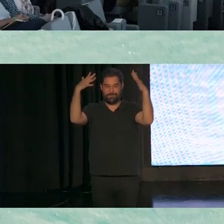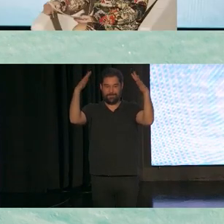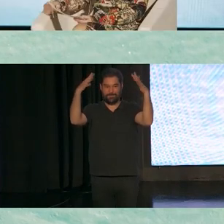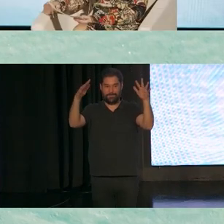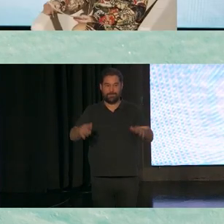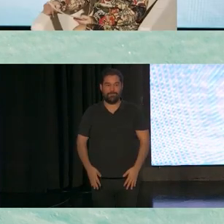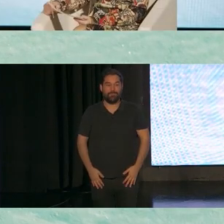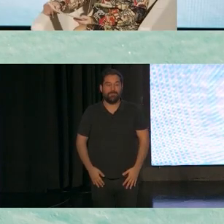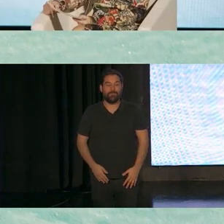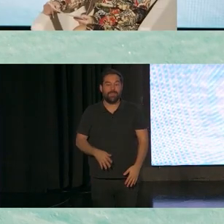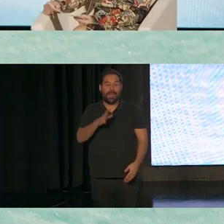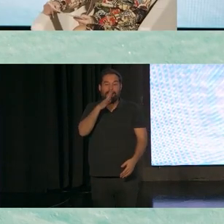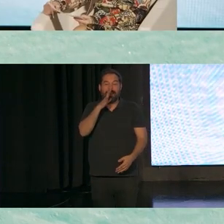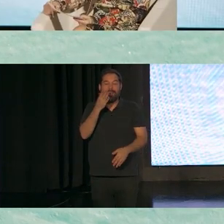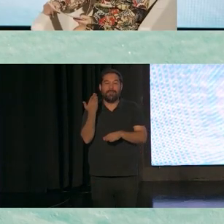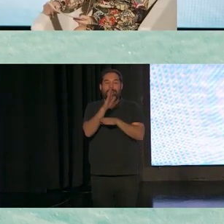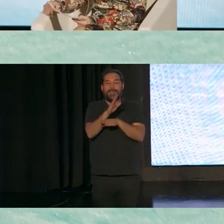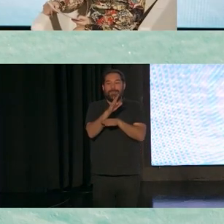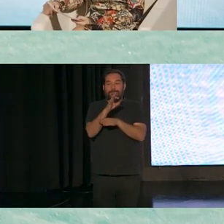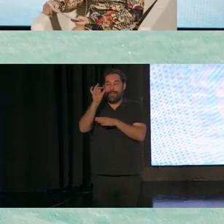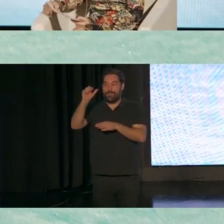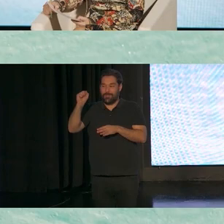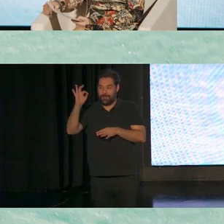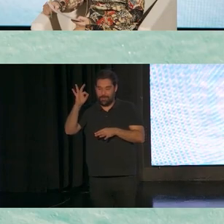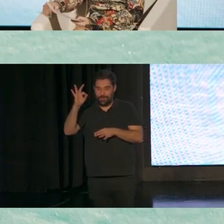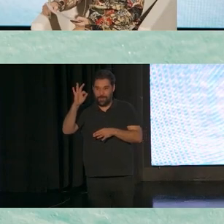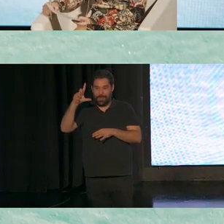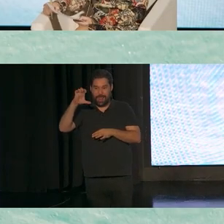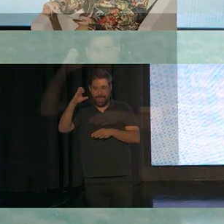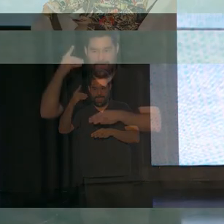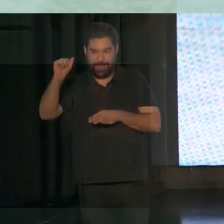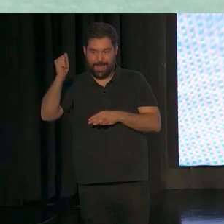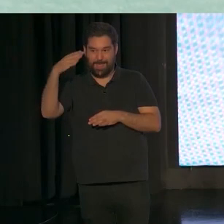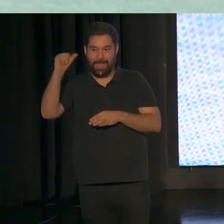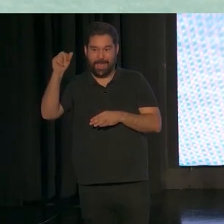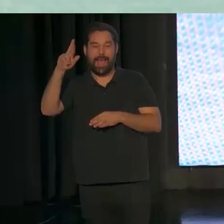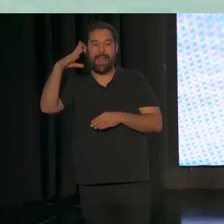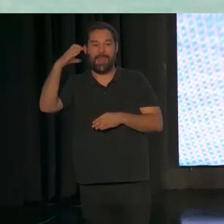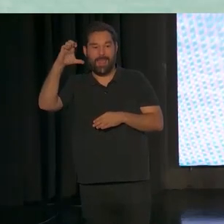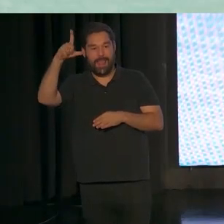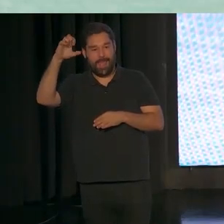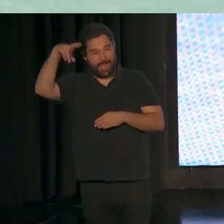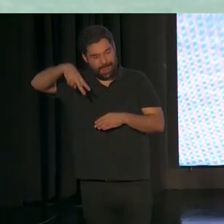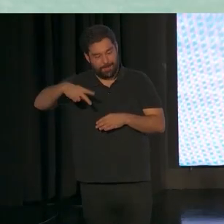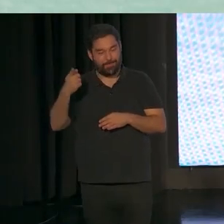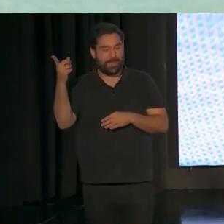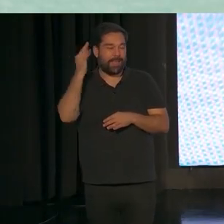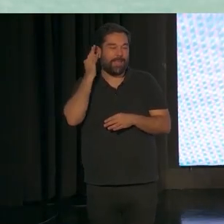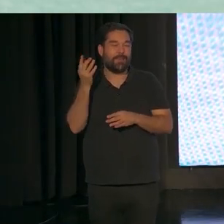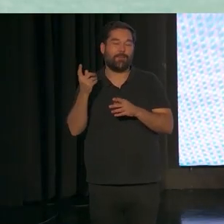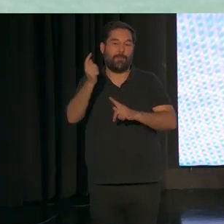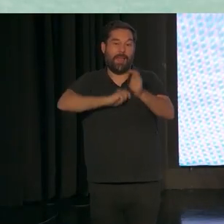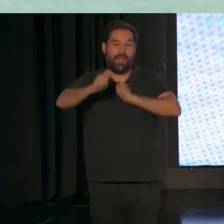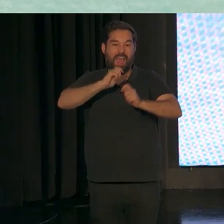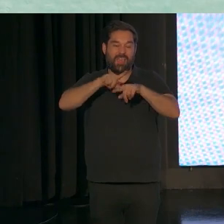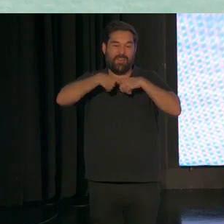Y ahora os voy a presentar a soledad carcelén buena soledad buen Ella lleva años comprometida con la asociación de